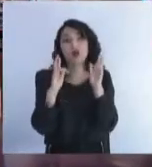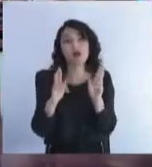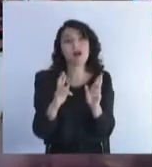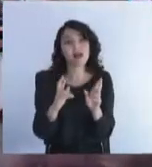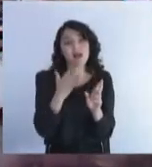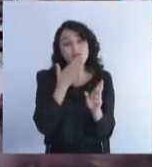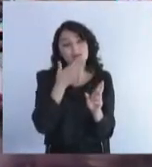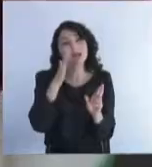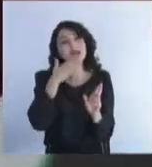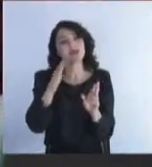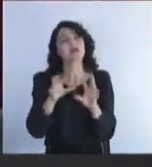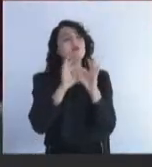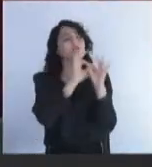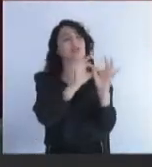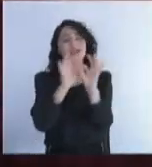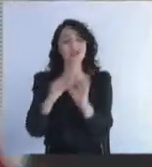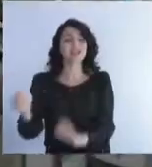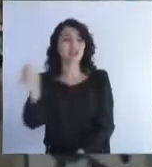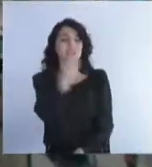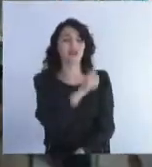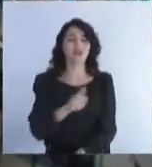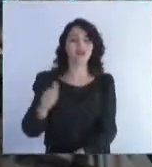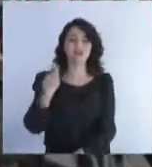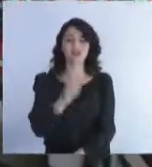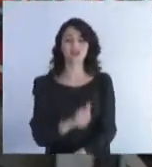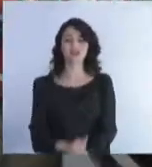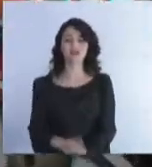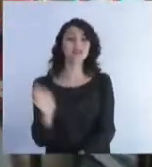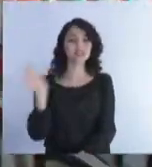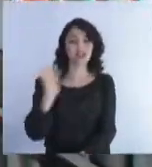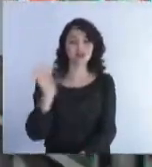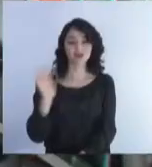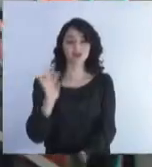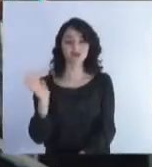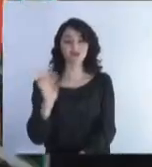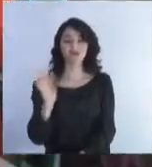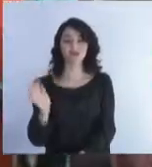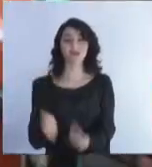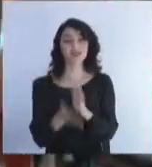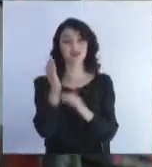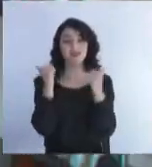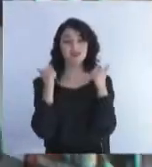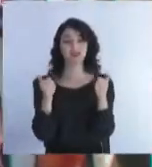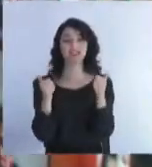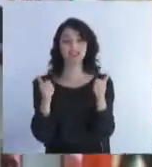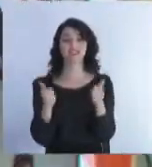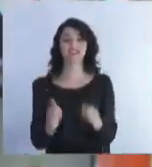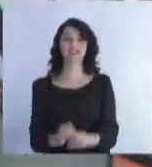mejor. Gracias a todos. Chao, chao. Que les vaya bien.